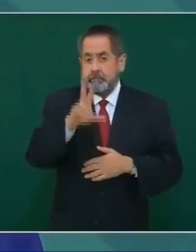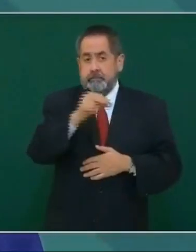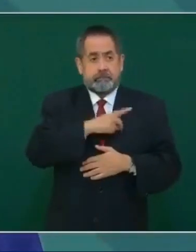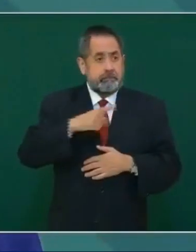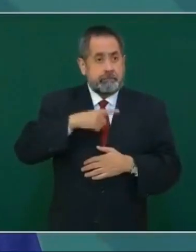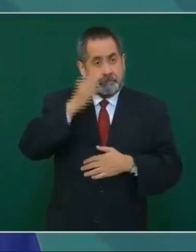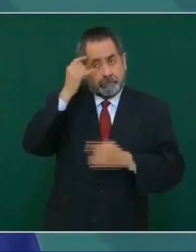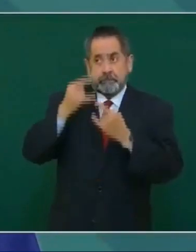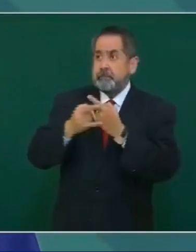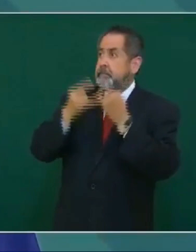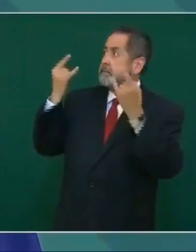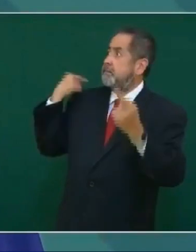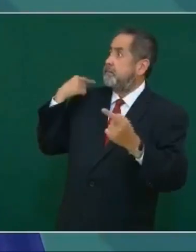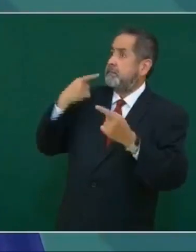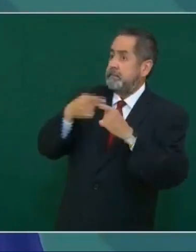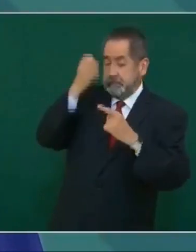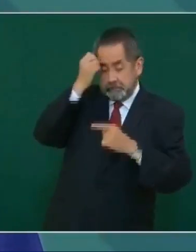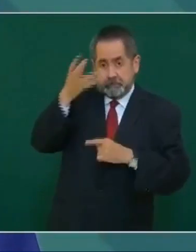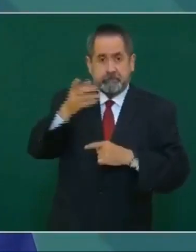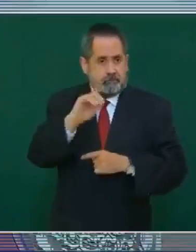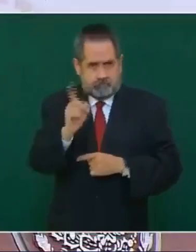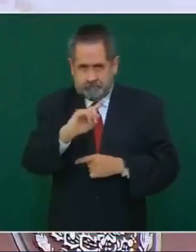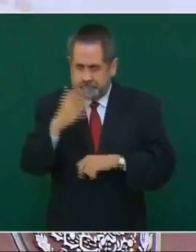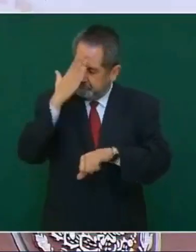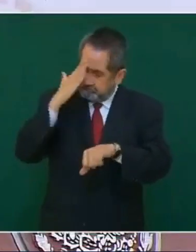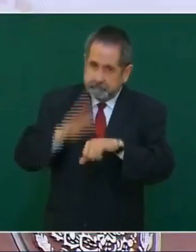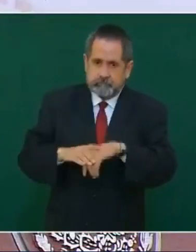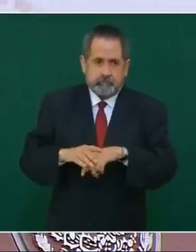historia, porque querían quitarnos